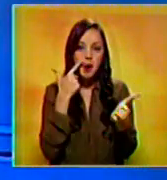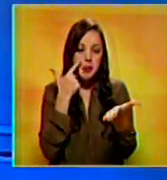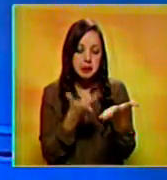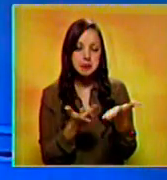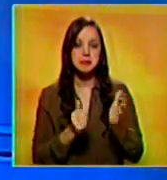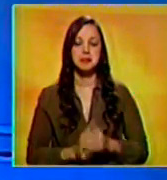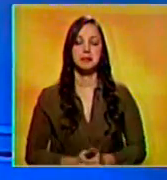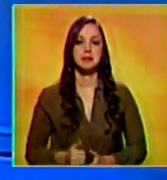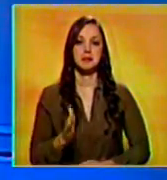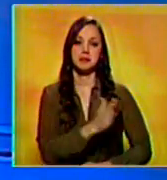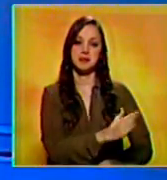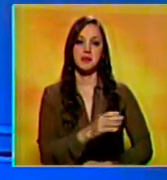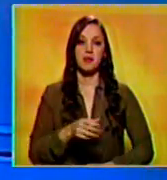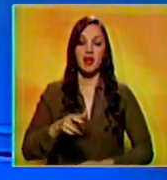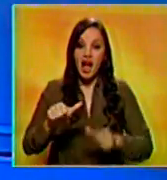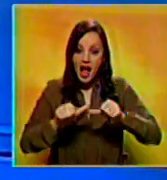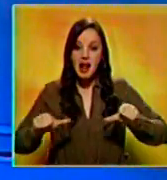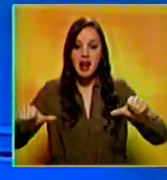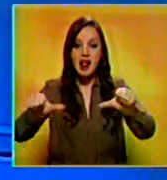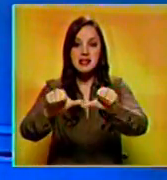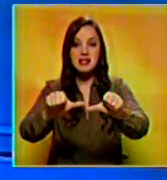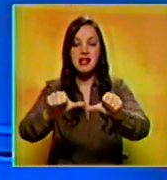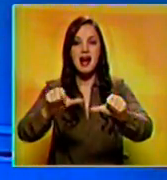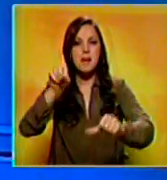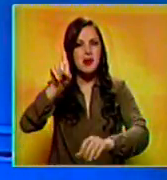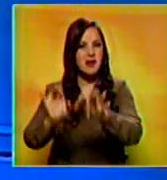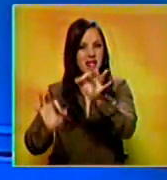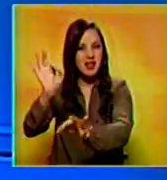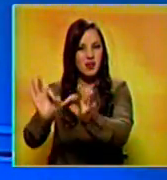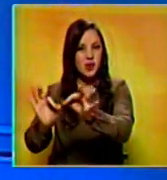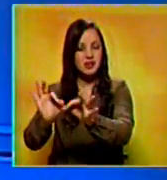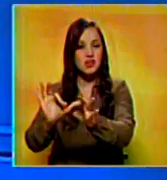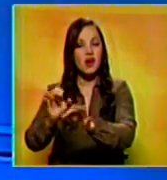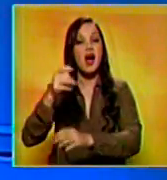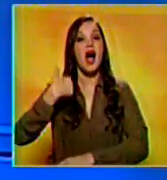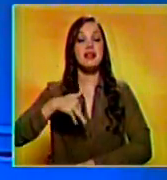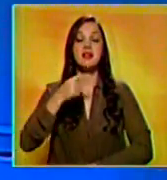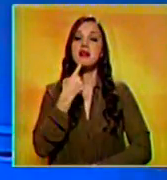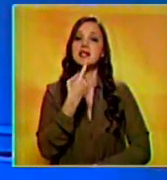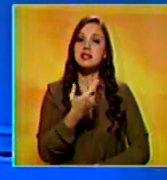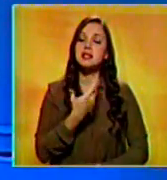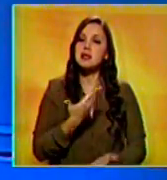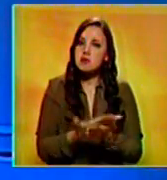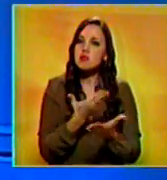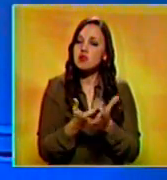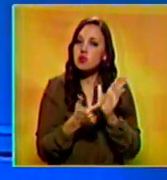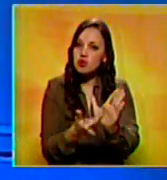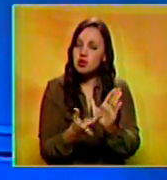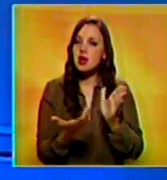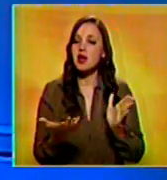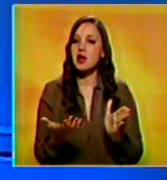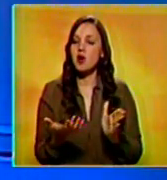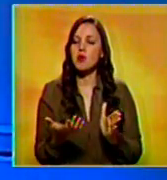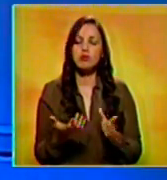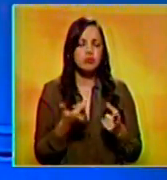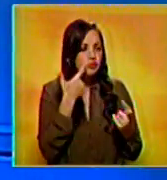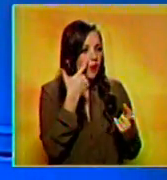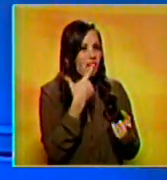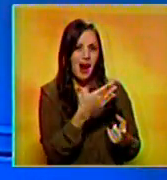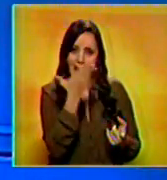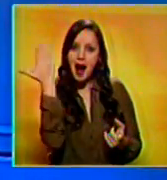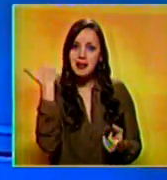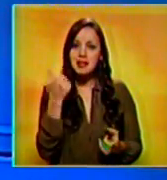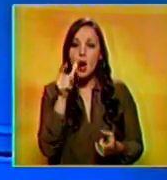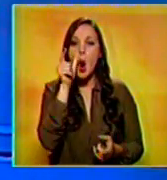jueces de la sala primera del tribunal de Argentina se propusieron darle una definición a la causa iniciada por la denuncia que presentó el